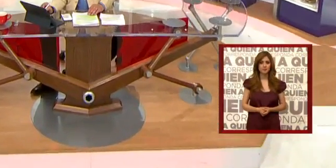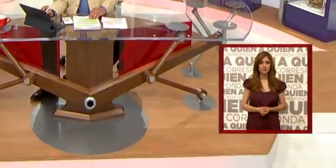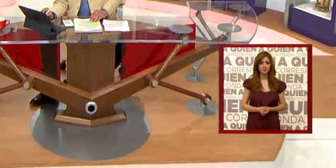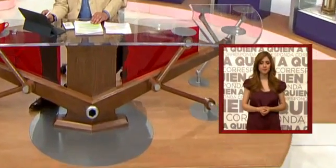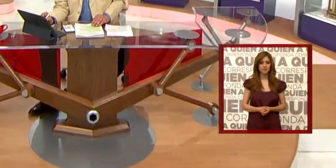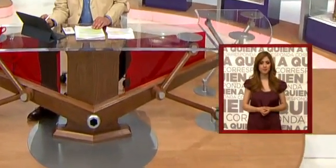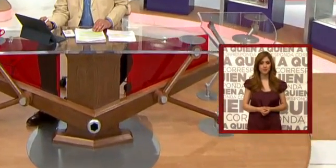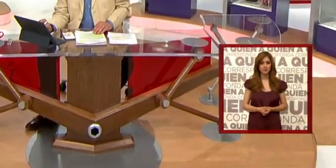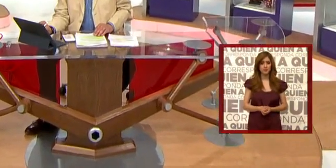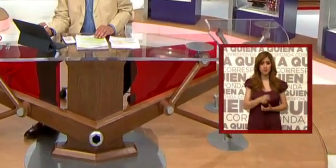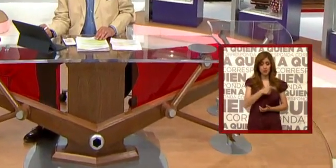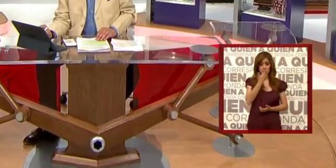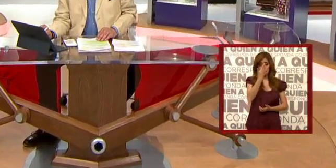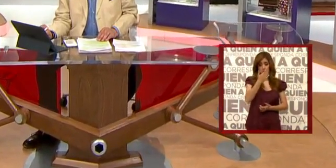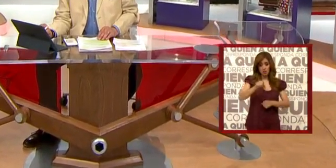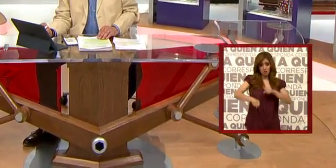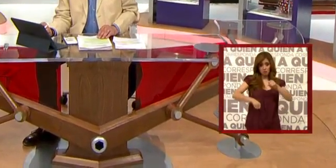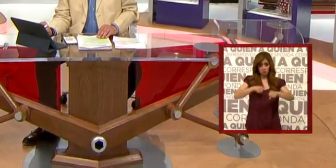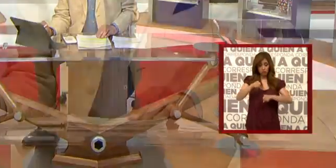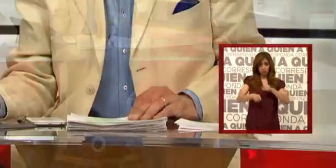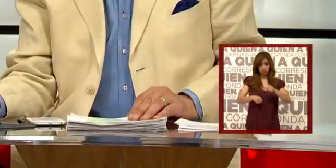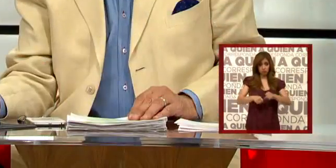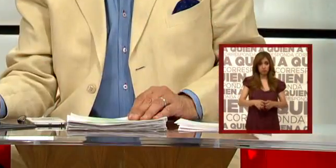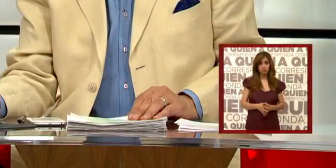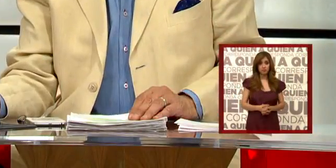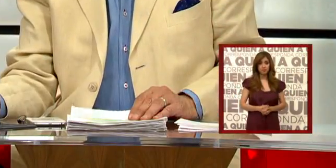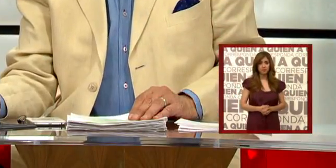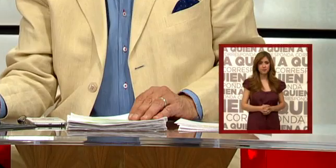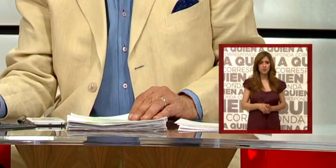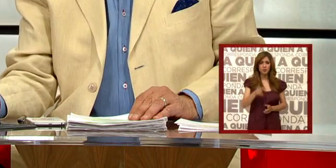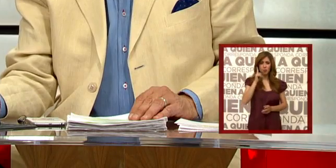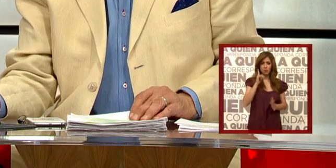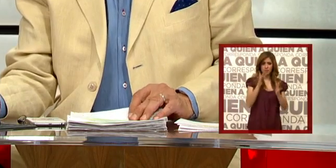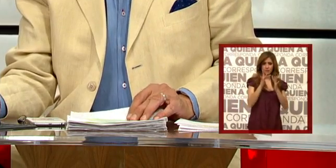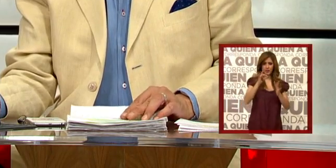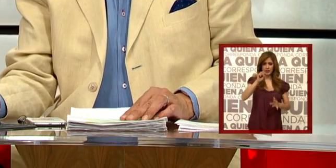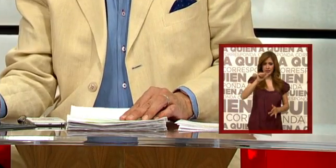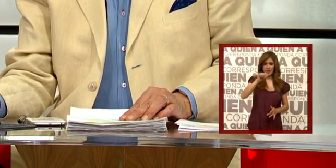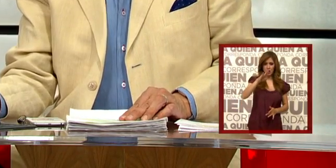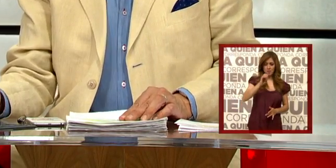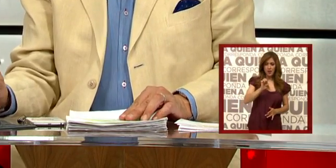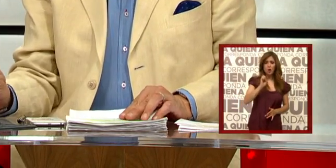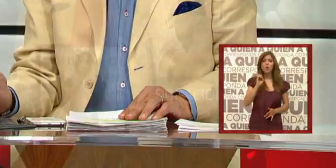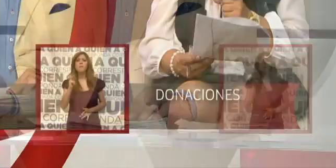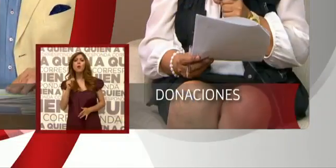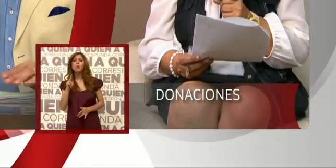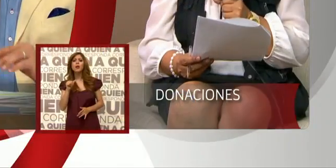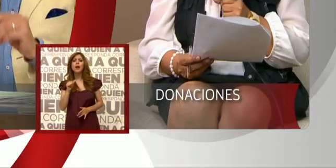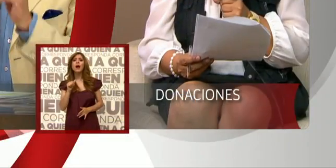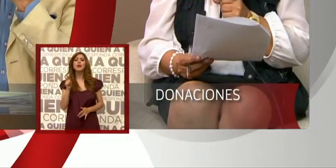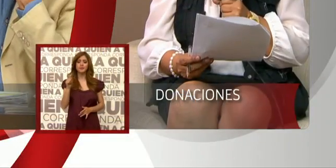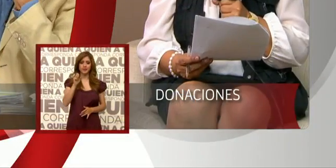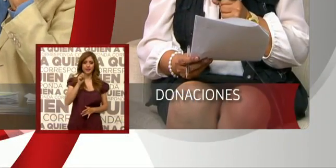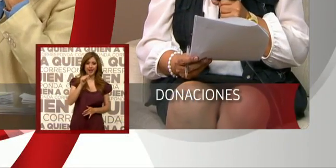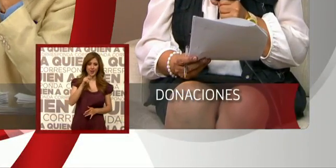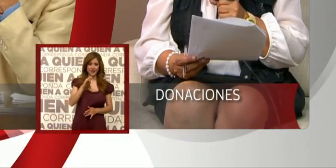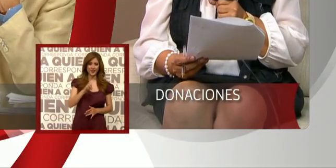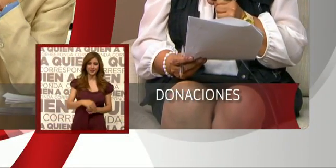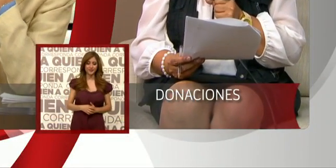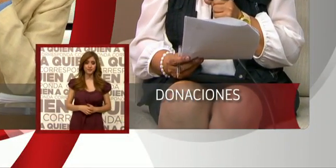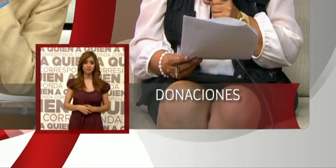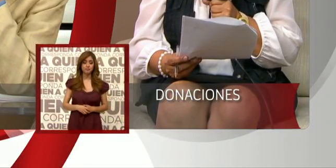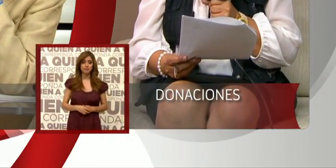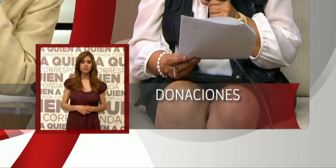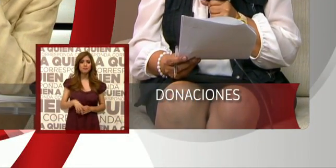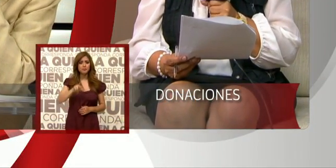Un triciclo. A ver, ¿Salomé Bianco está? ¿O sí, Paulina? Sí, Salo. Está. Oye, Salo, hace